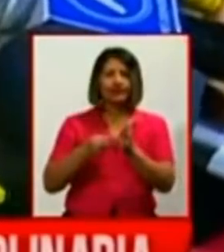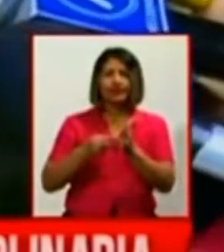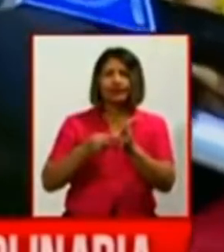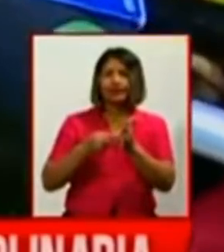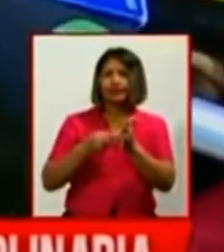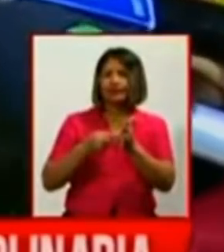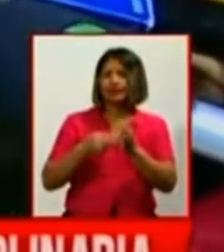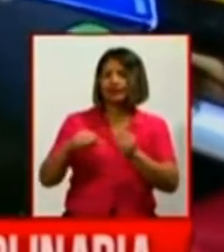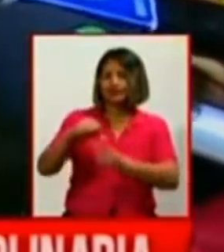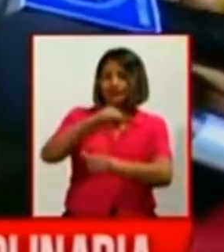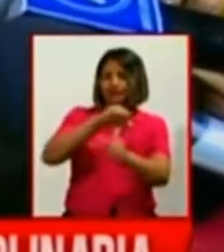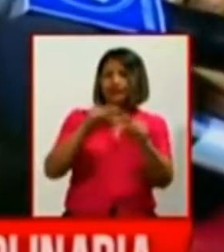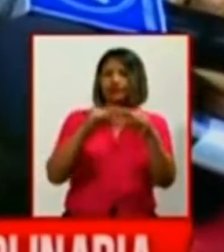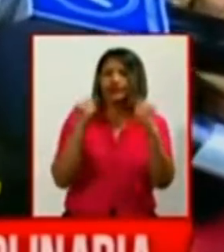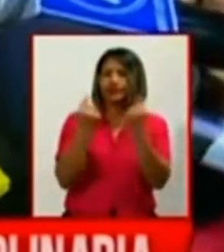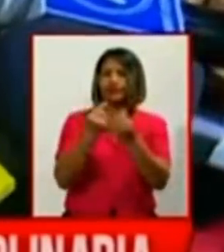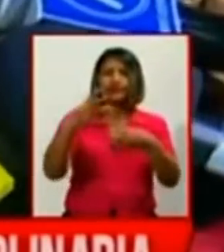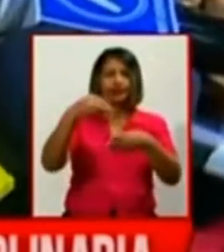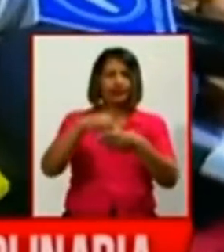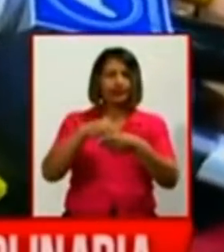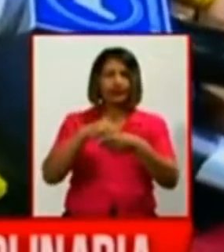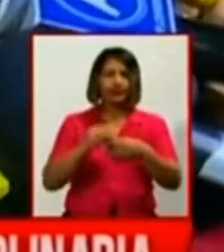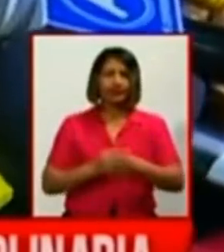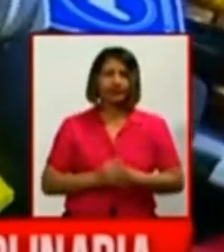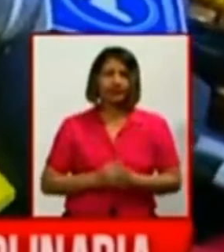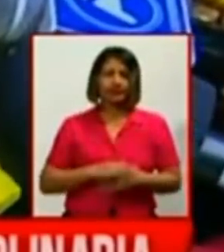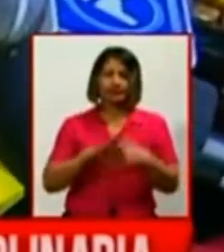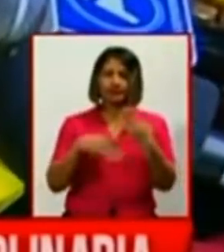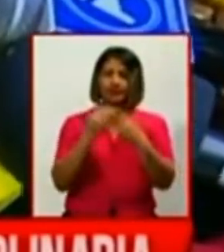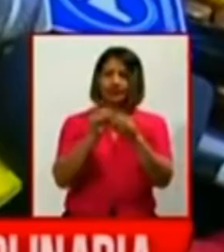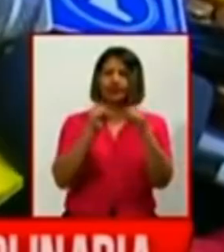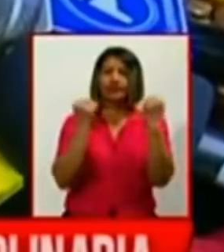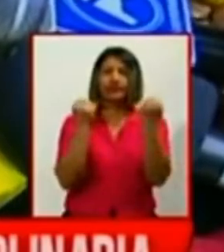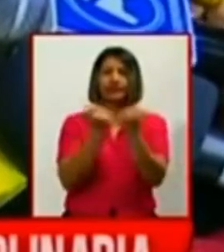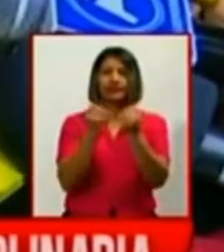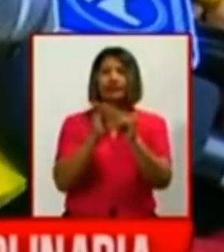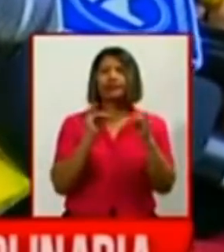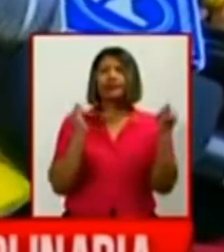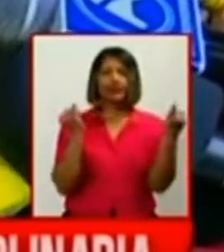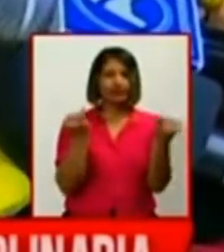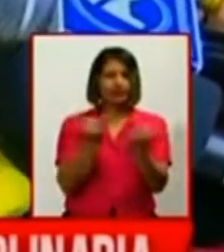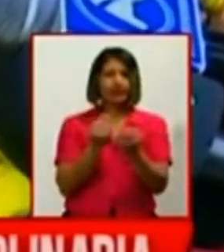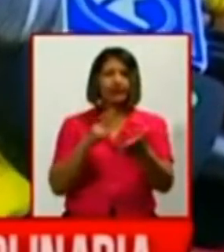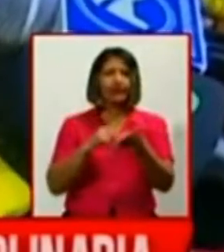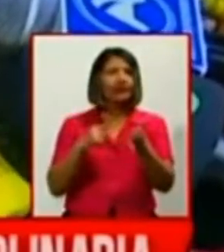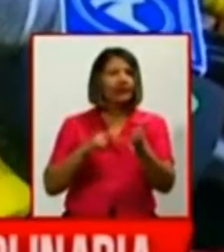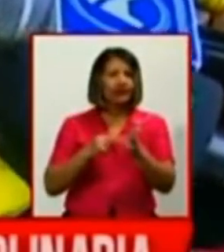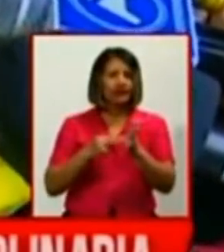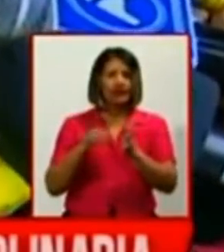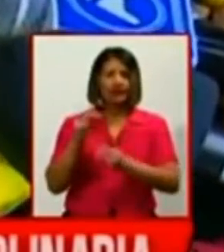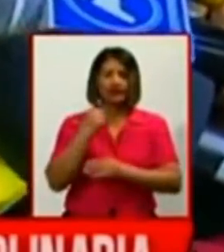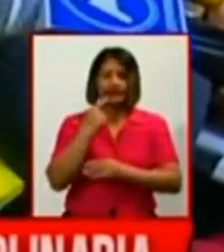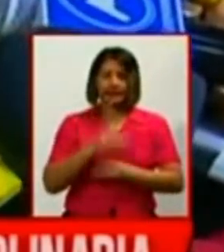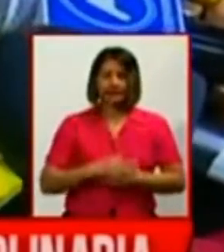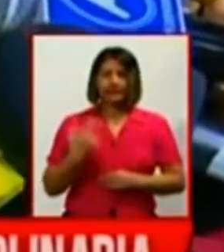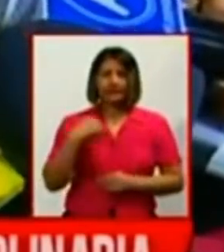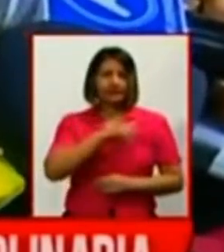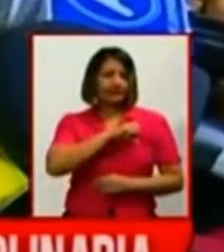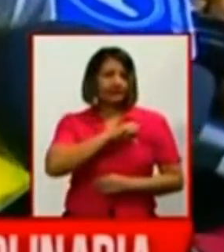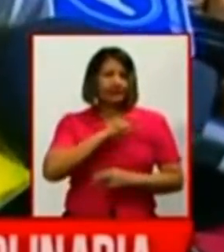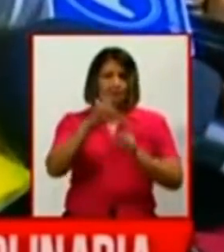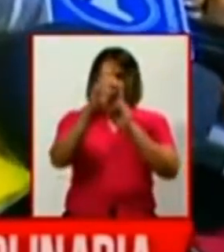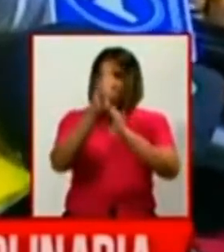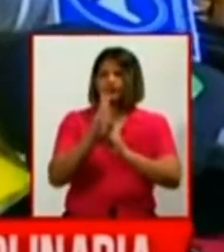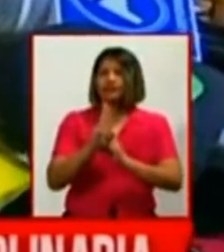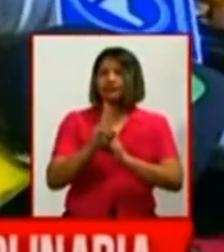al conjunto ni al al colectivo social de nuestra institución quienes nos consideramos policías